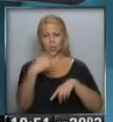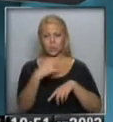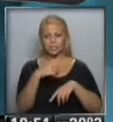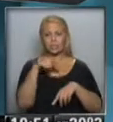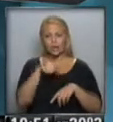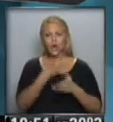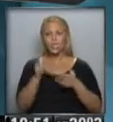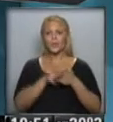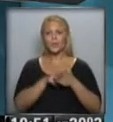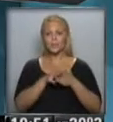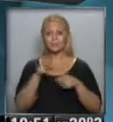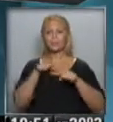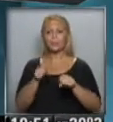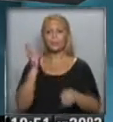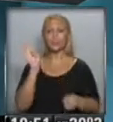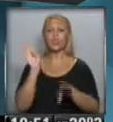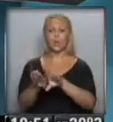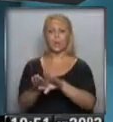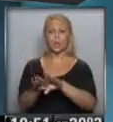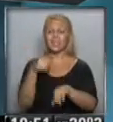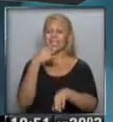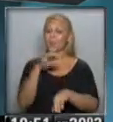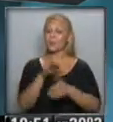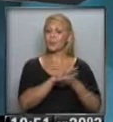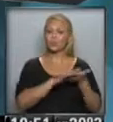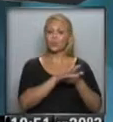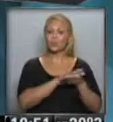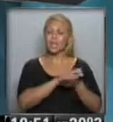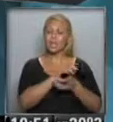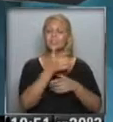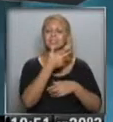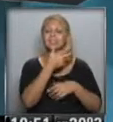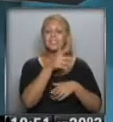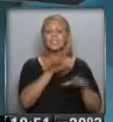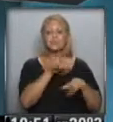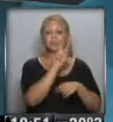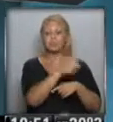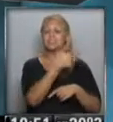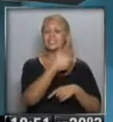a los supermercados si no se resuelve la situación de 300 trabajadores.